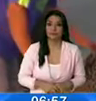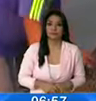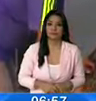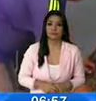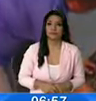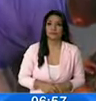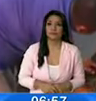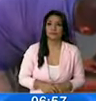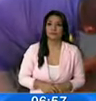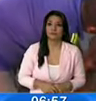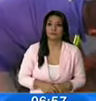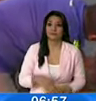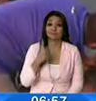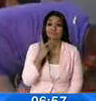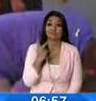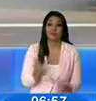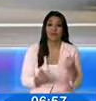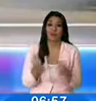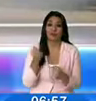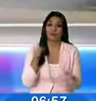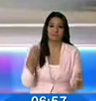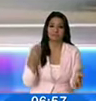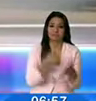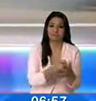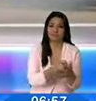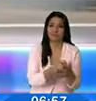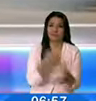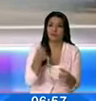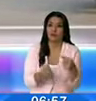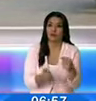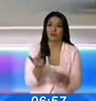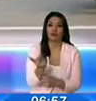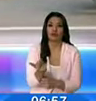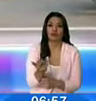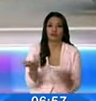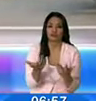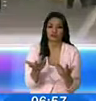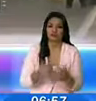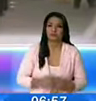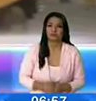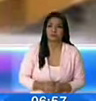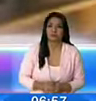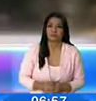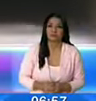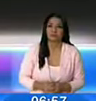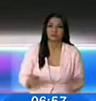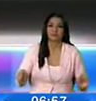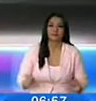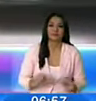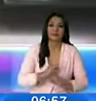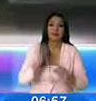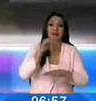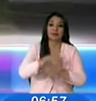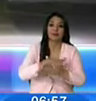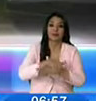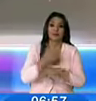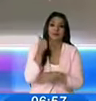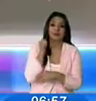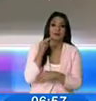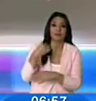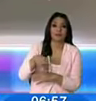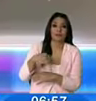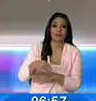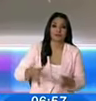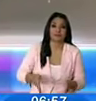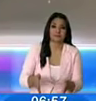Así es como quedó uno de los dos automotores involucrados en el accidente suscitado en horas de la tarde de este miércoles en